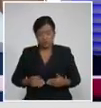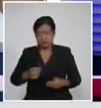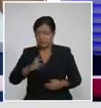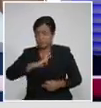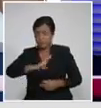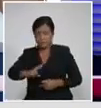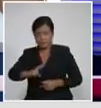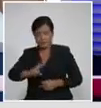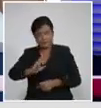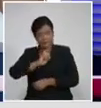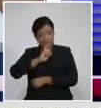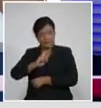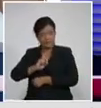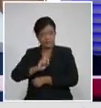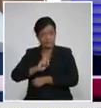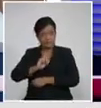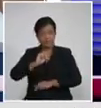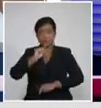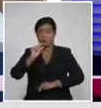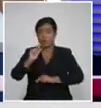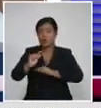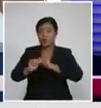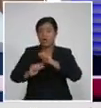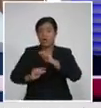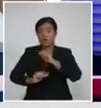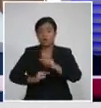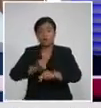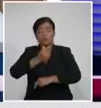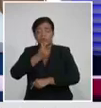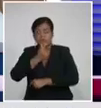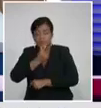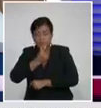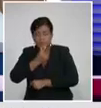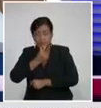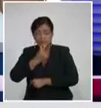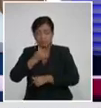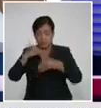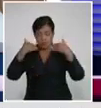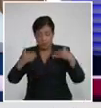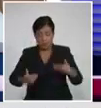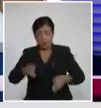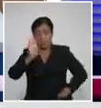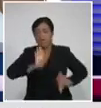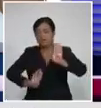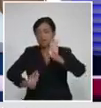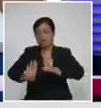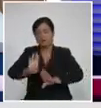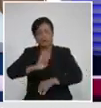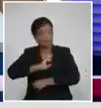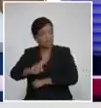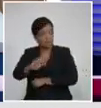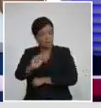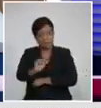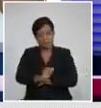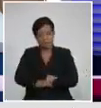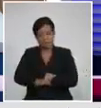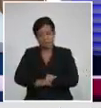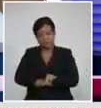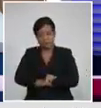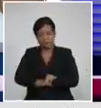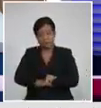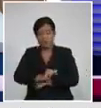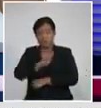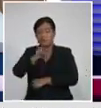envejece, el sistema inmune pierde capacidad de respuesta. Y por tanto, si nosotros vacunamos mayores de 80